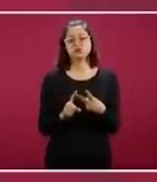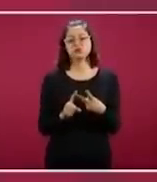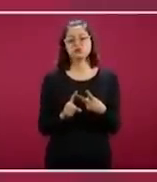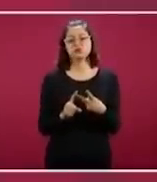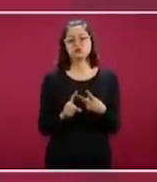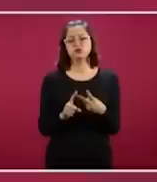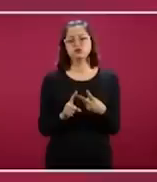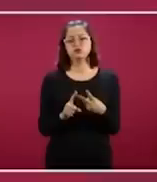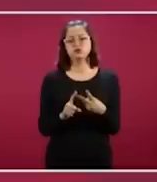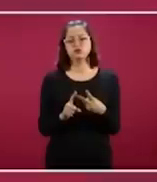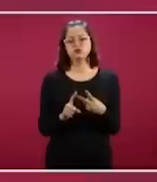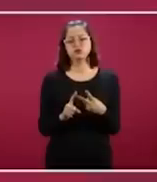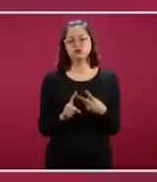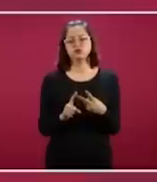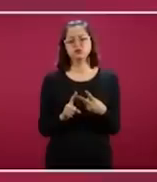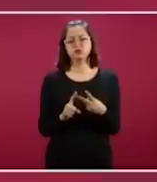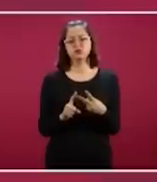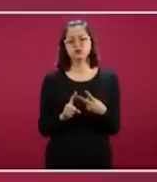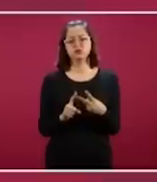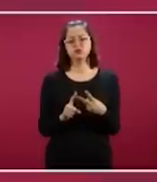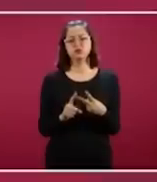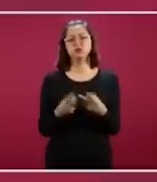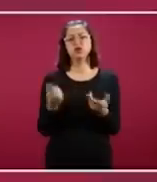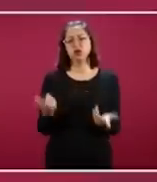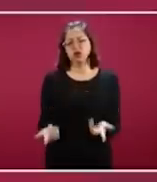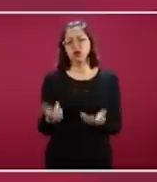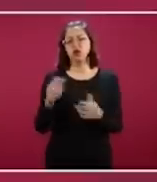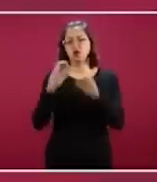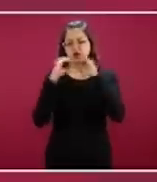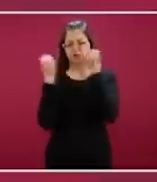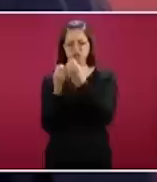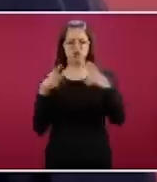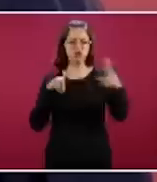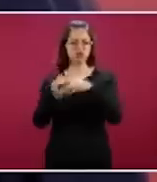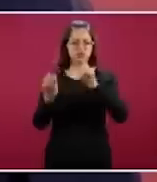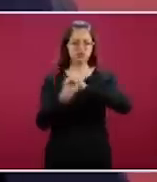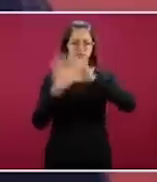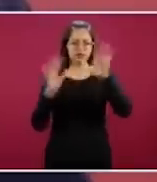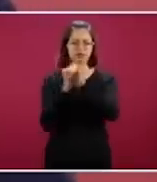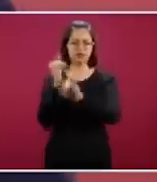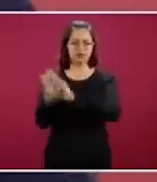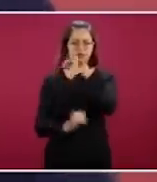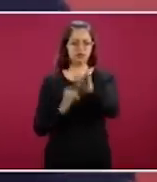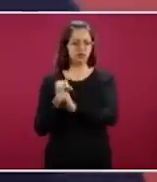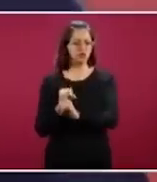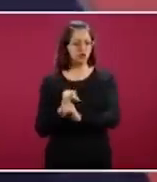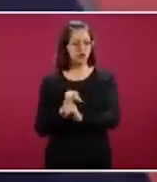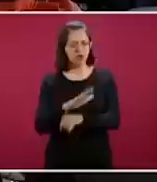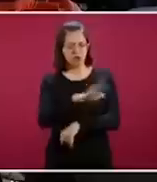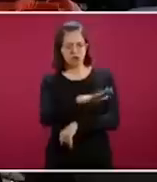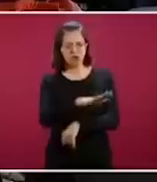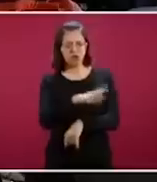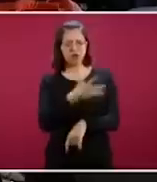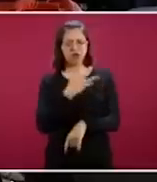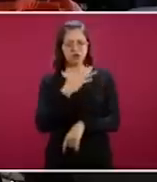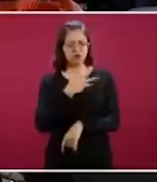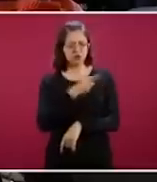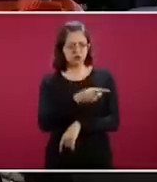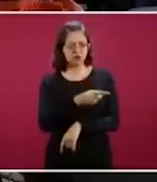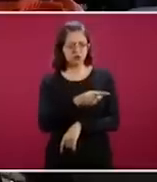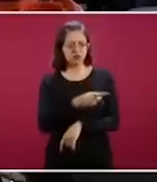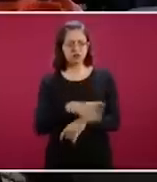independiente de Transparencia Internacional. A ver si en